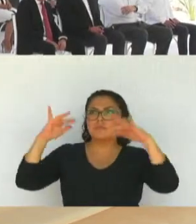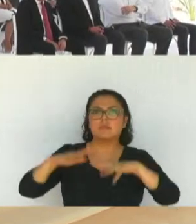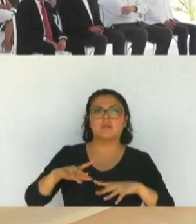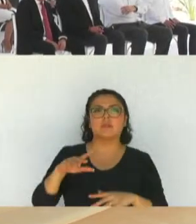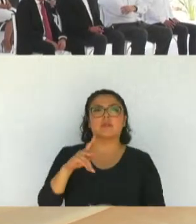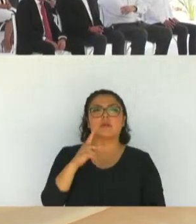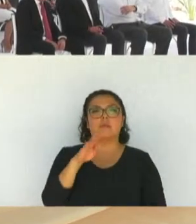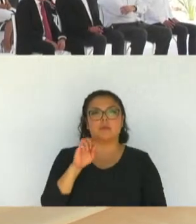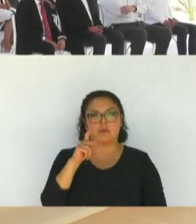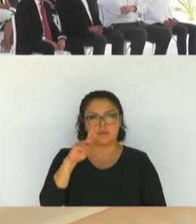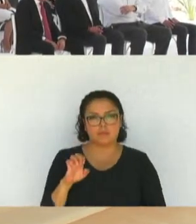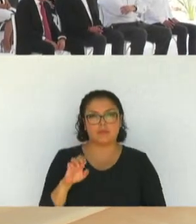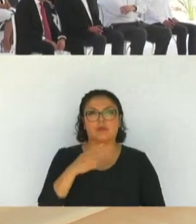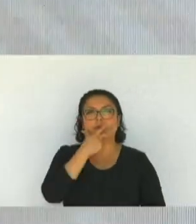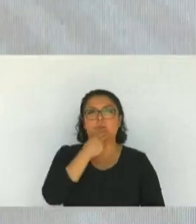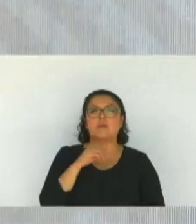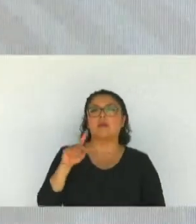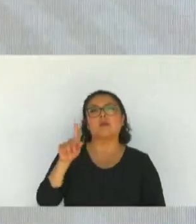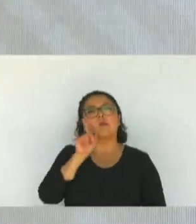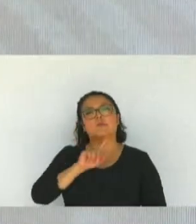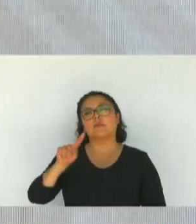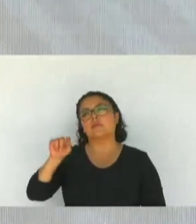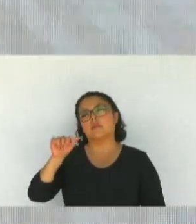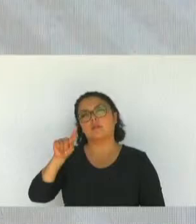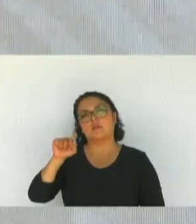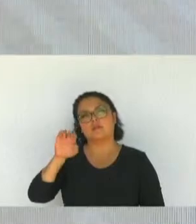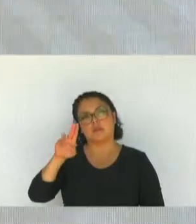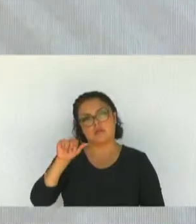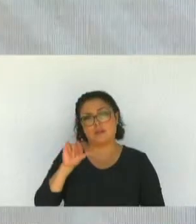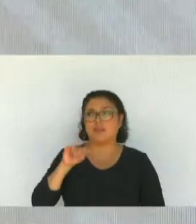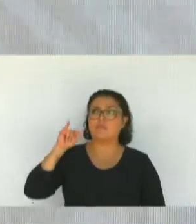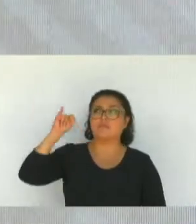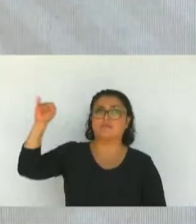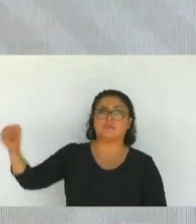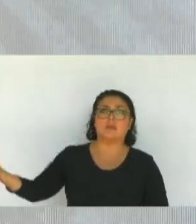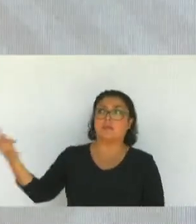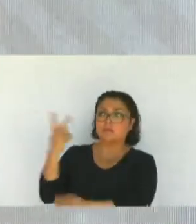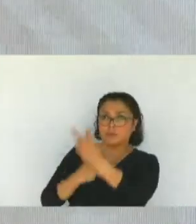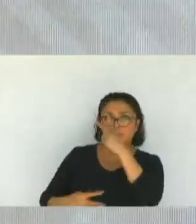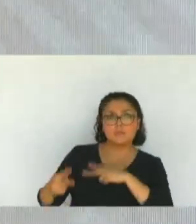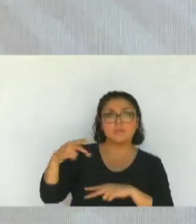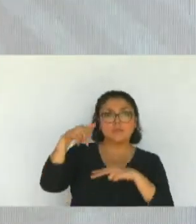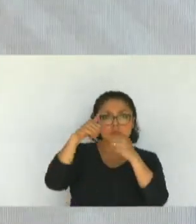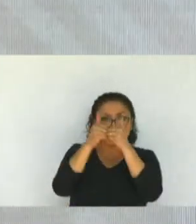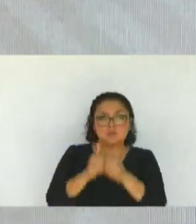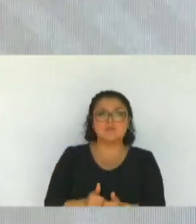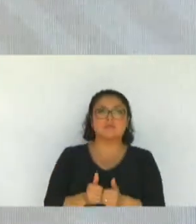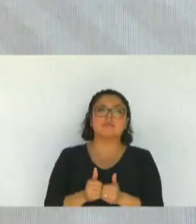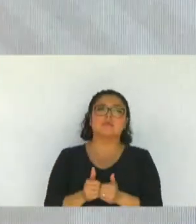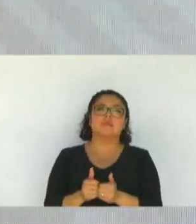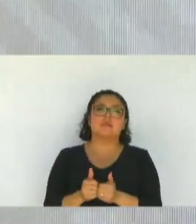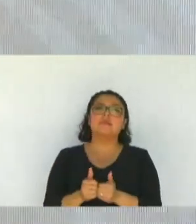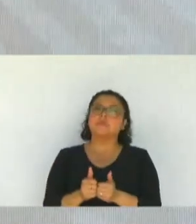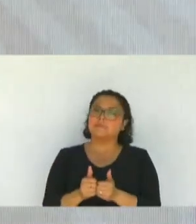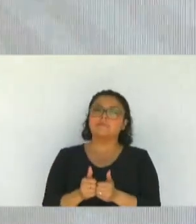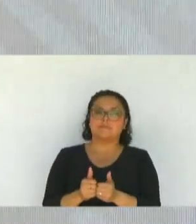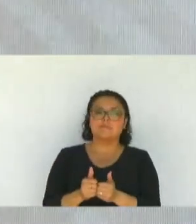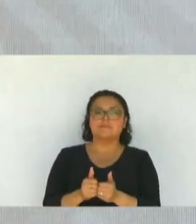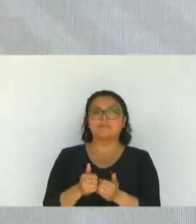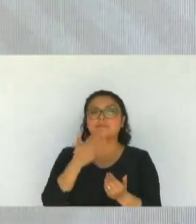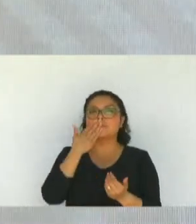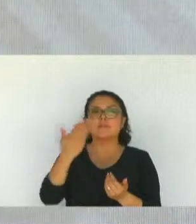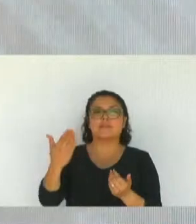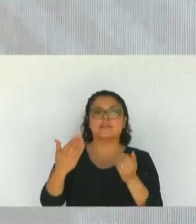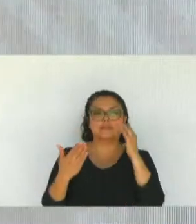Tatiana, vinieron de lejos, para también estar en la continuidad de lo que ocurrió ese 2 de mayo en el